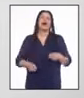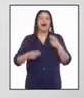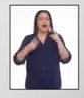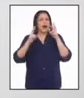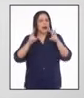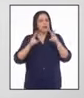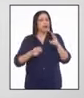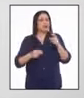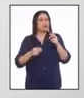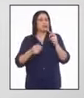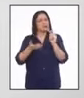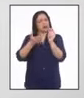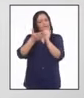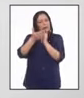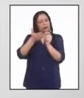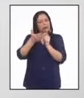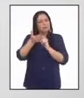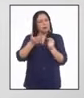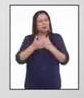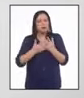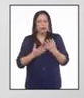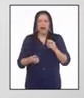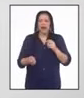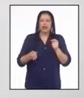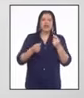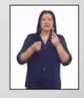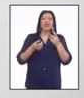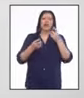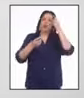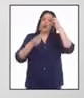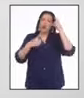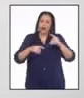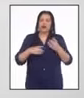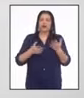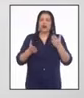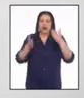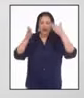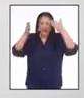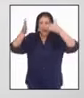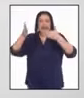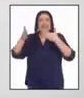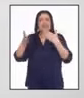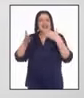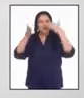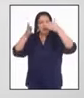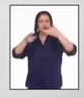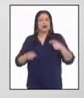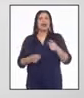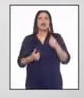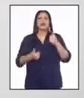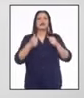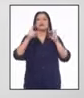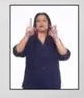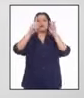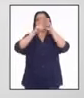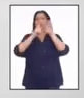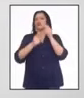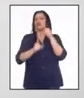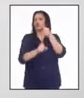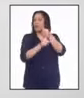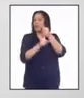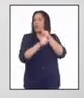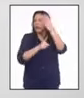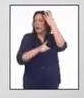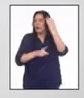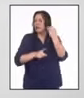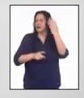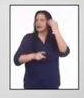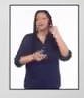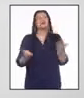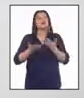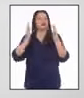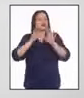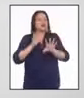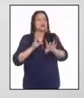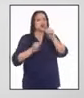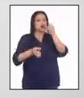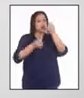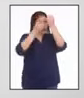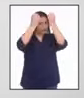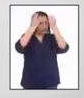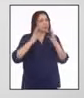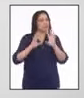el texto se adecúa al destinatario y al propósito a partir de su experiencia y fuentes de